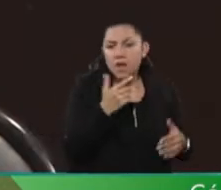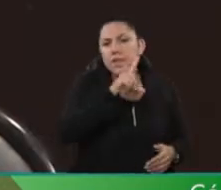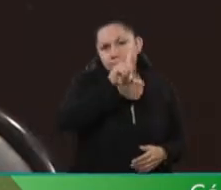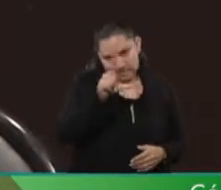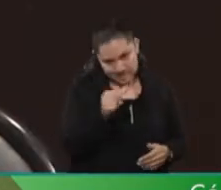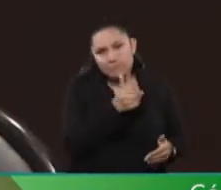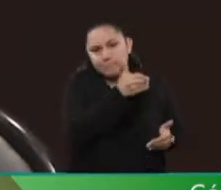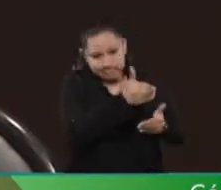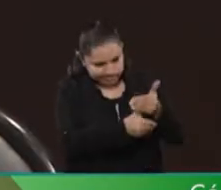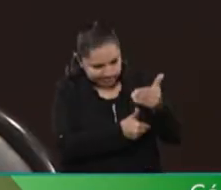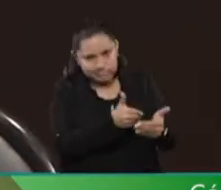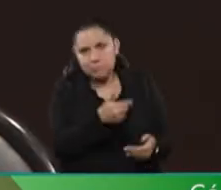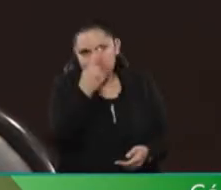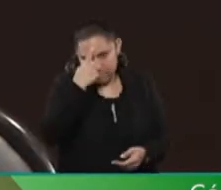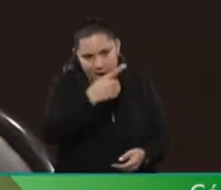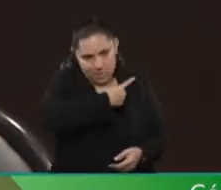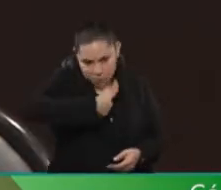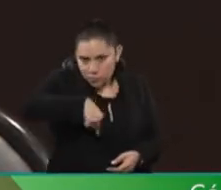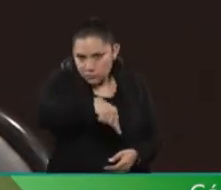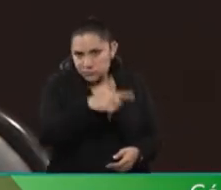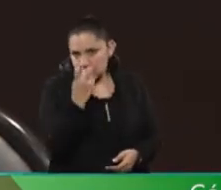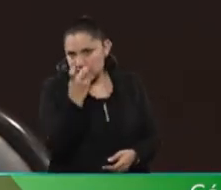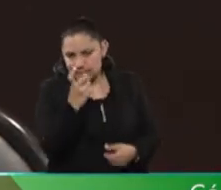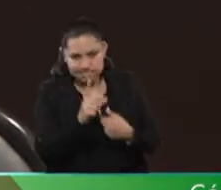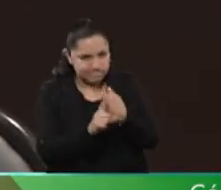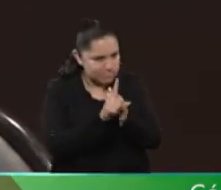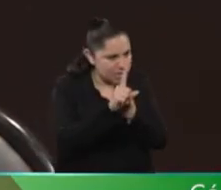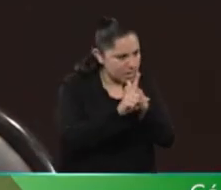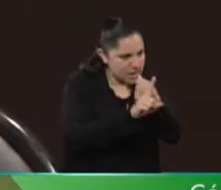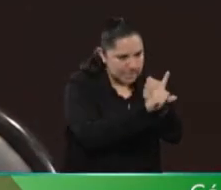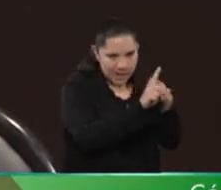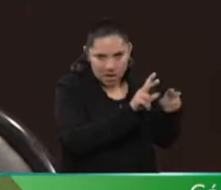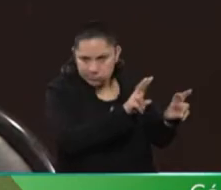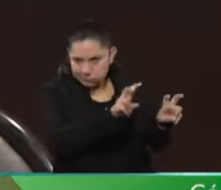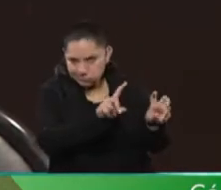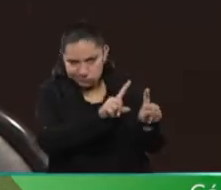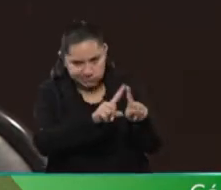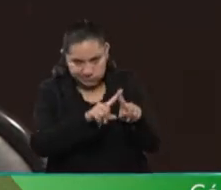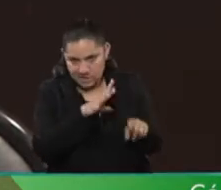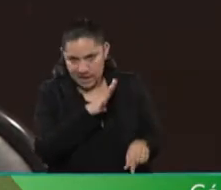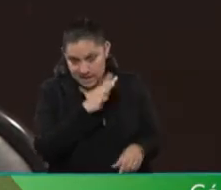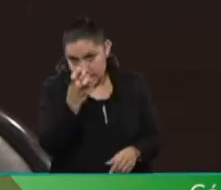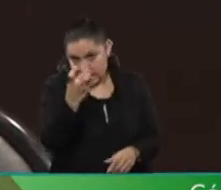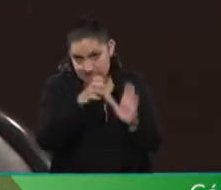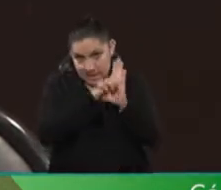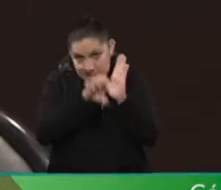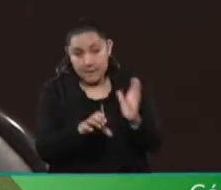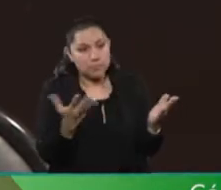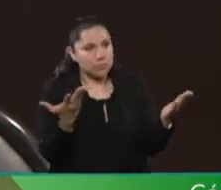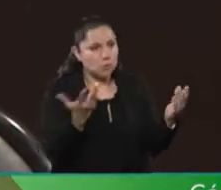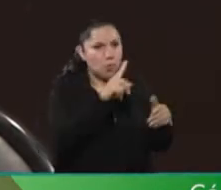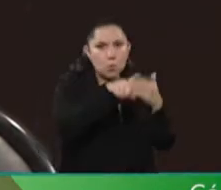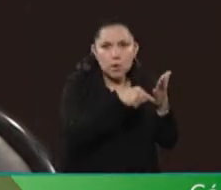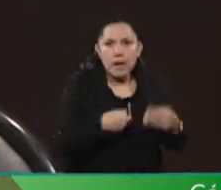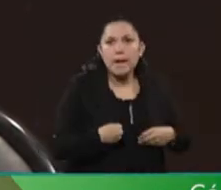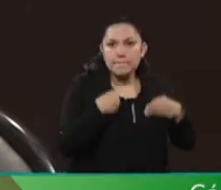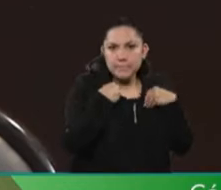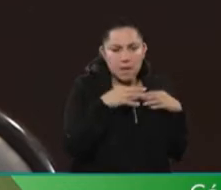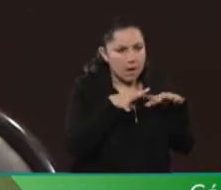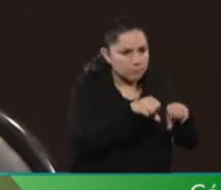estructurales el acceso a la vivienda el alza en los costos los bajos